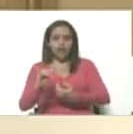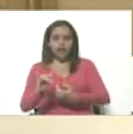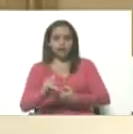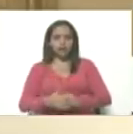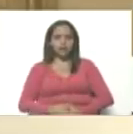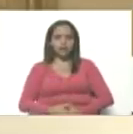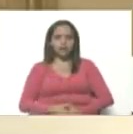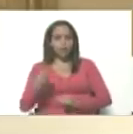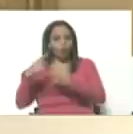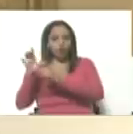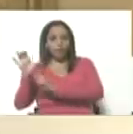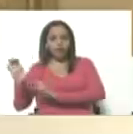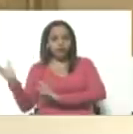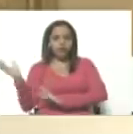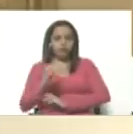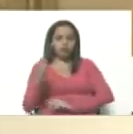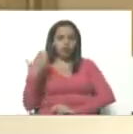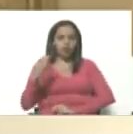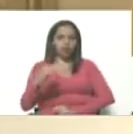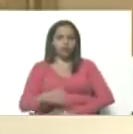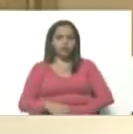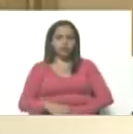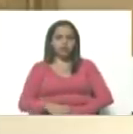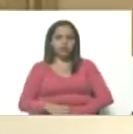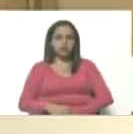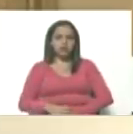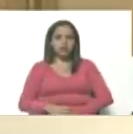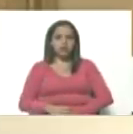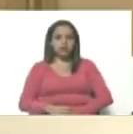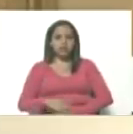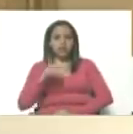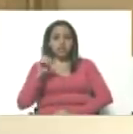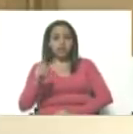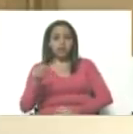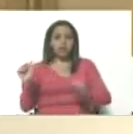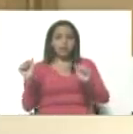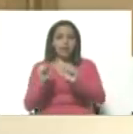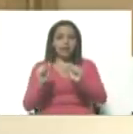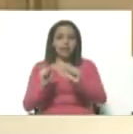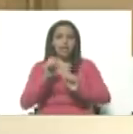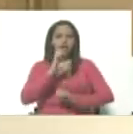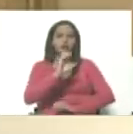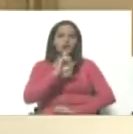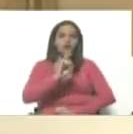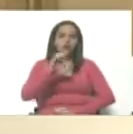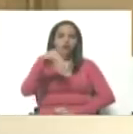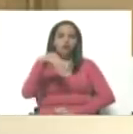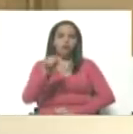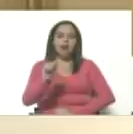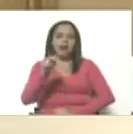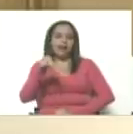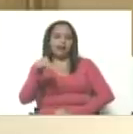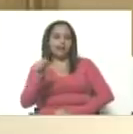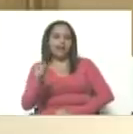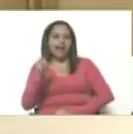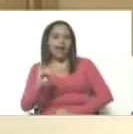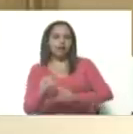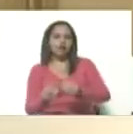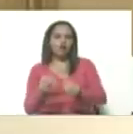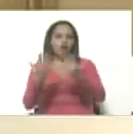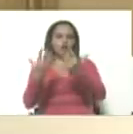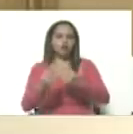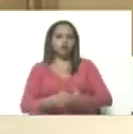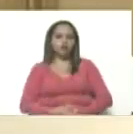casos importados, y en el municipio del Vigía y Cumaná, que tienen también unos focos en